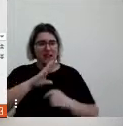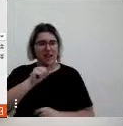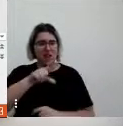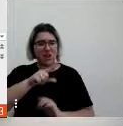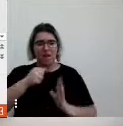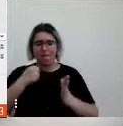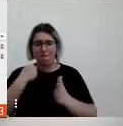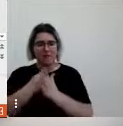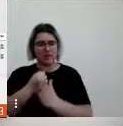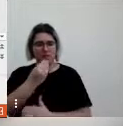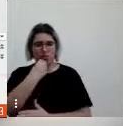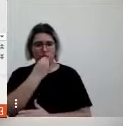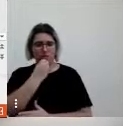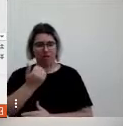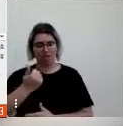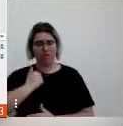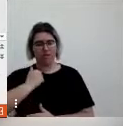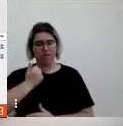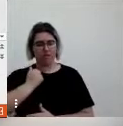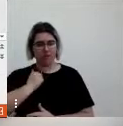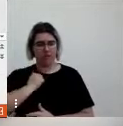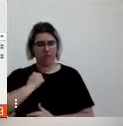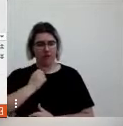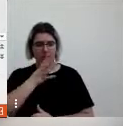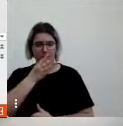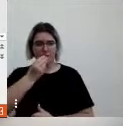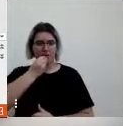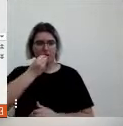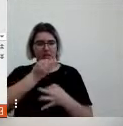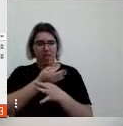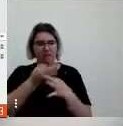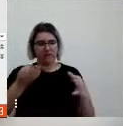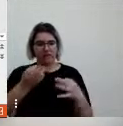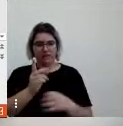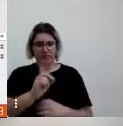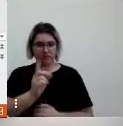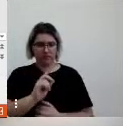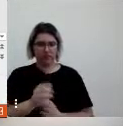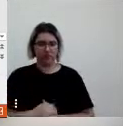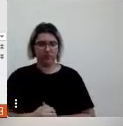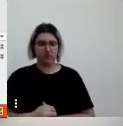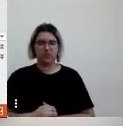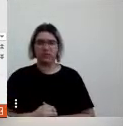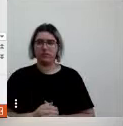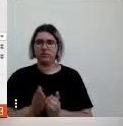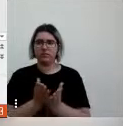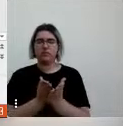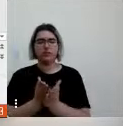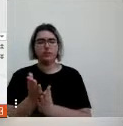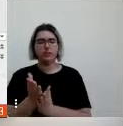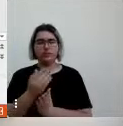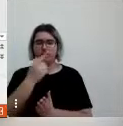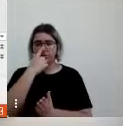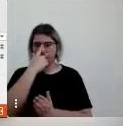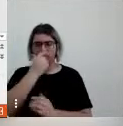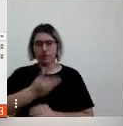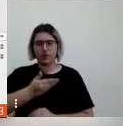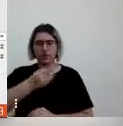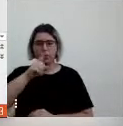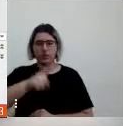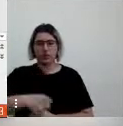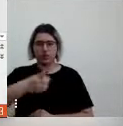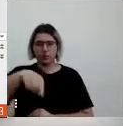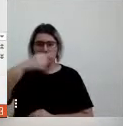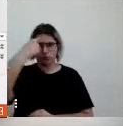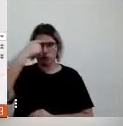que ingeramos, porque esa dieta es muy insuficiente. Por otro lado, es importante que sepáis que